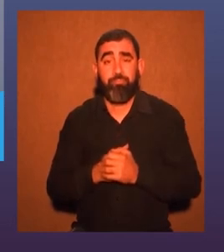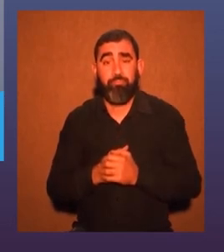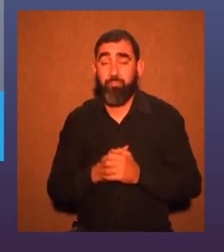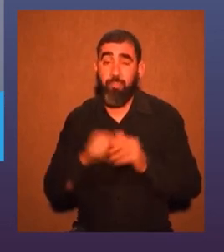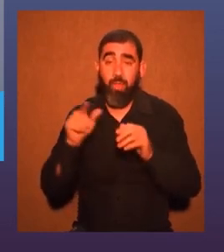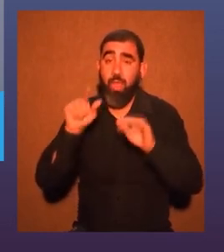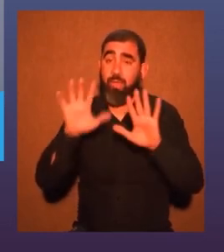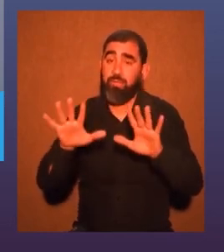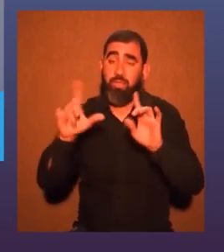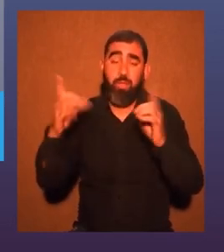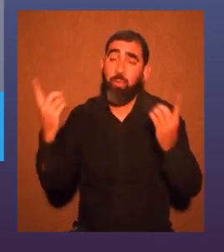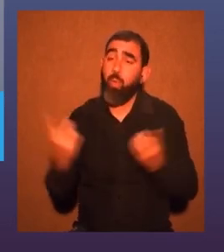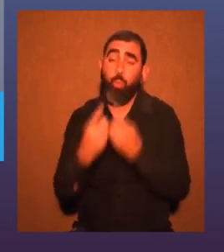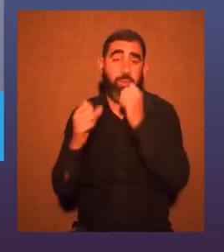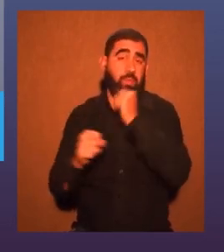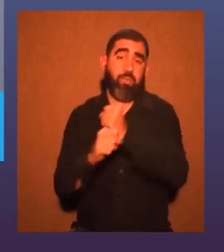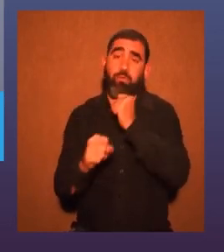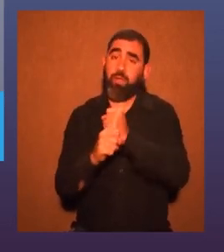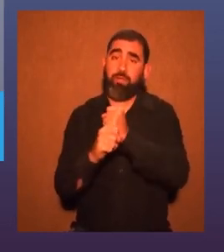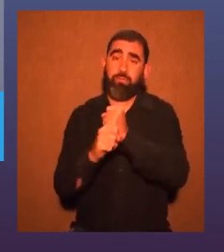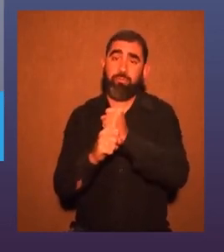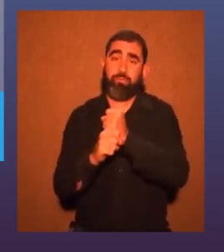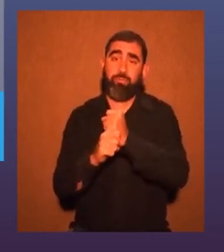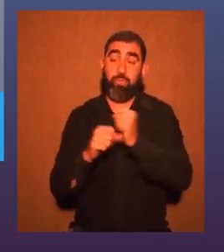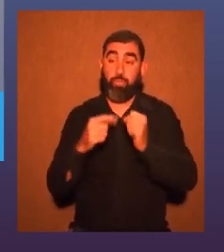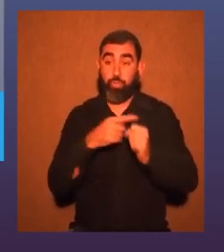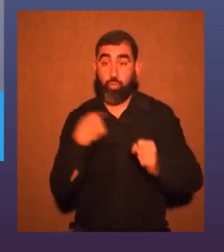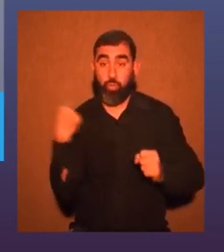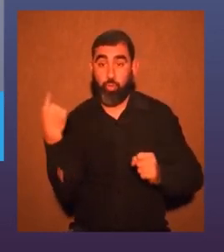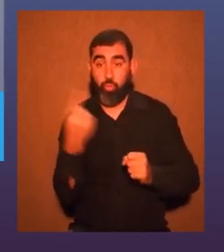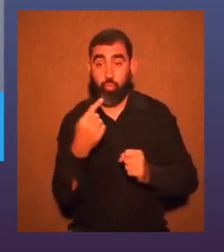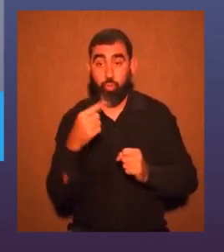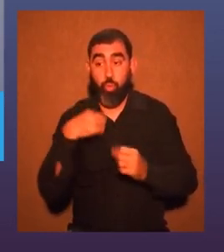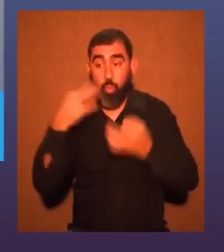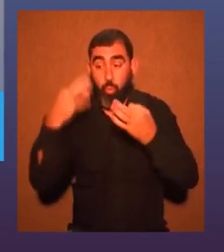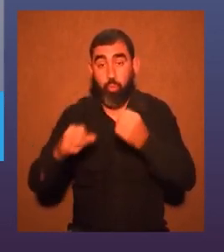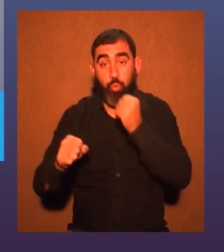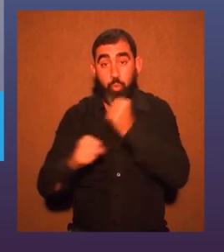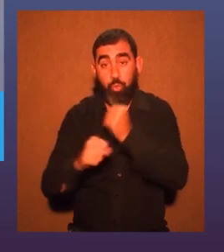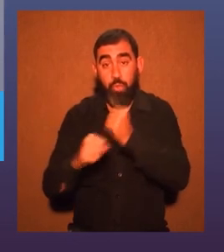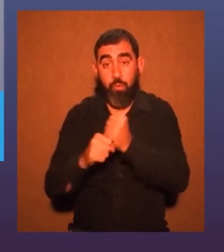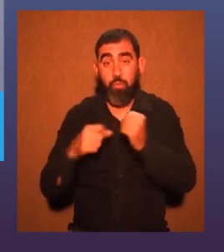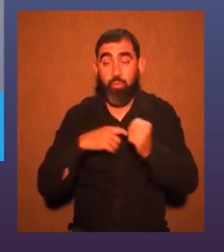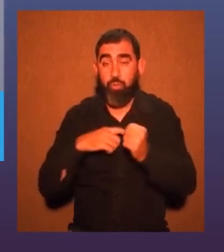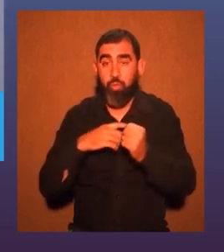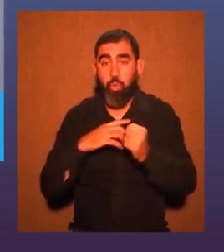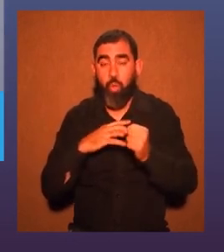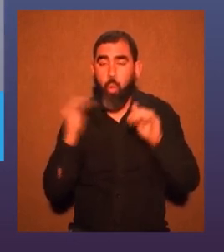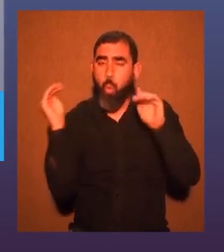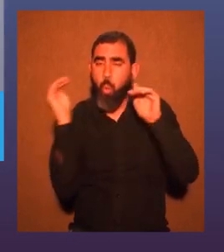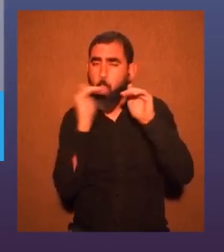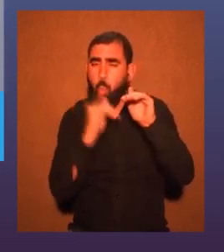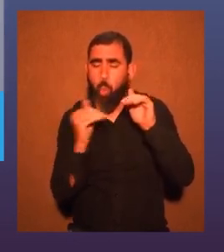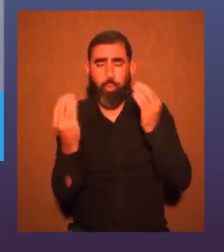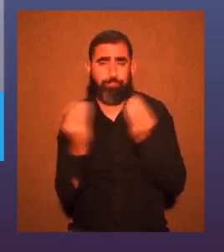es así, te tienes que encontrar trabajando. Y en el caso nuestro, que te encuentran trabajando, yo soy un acumulador